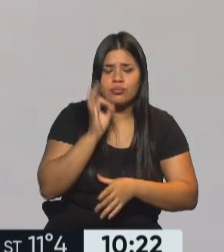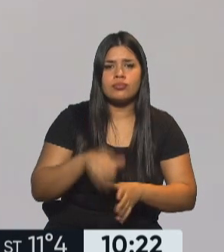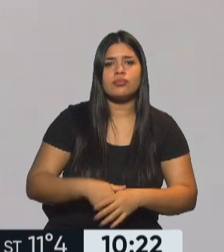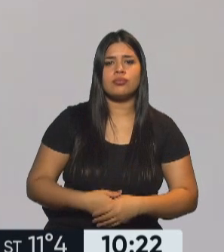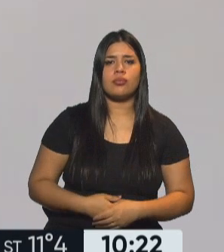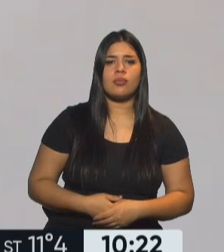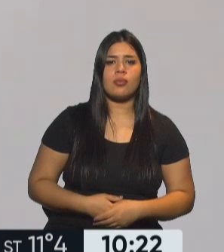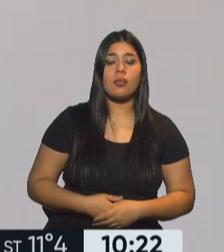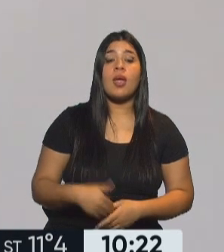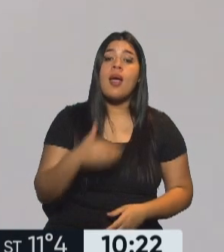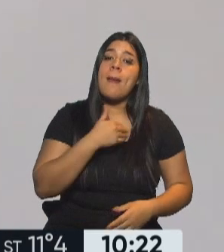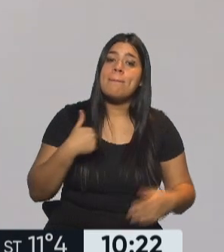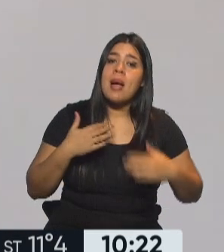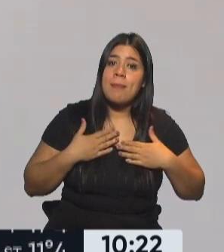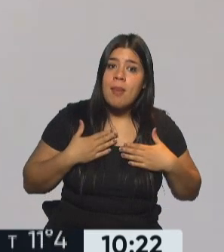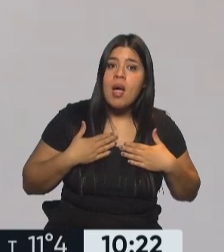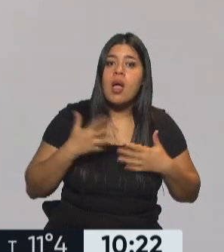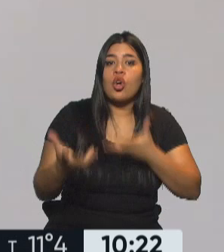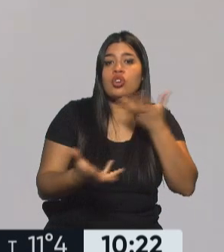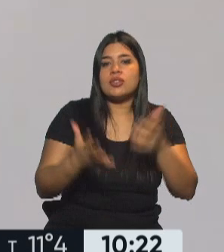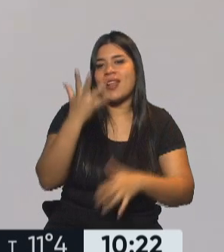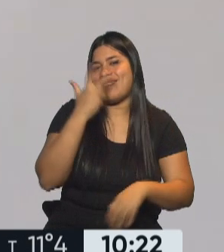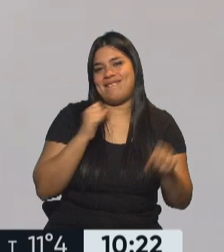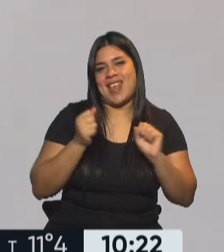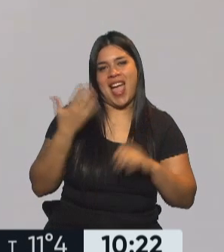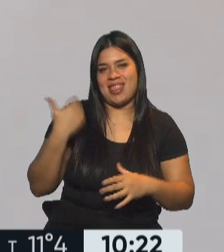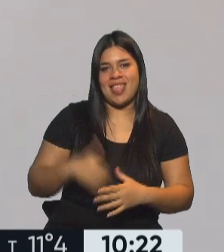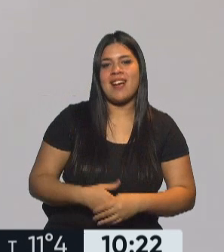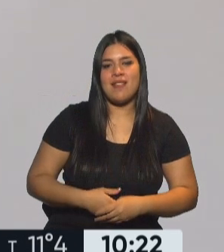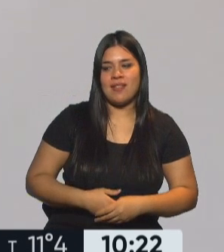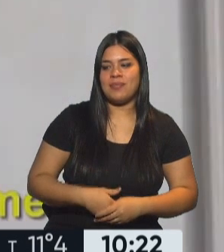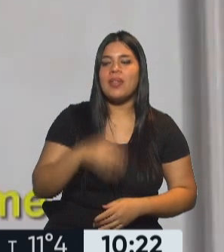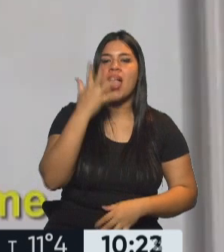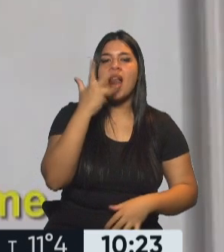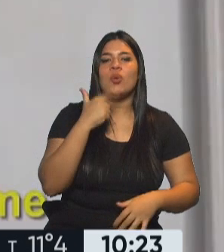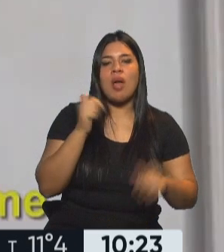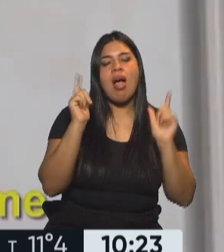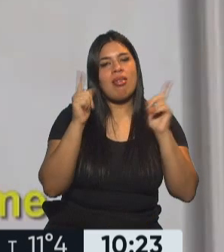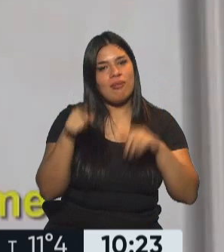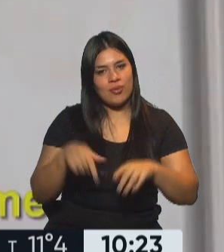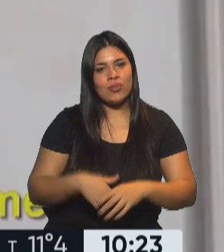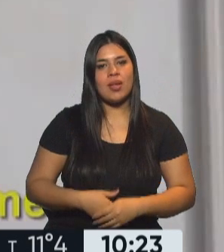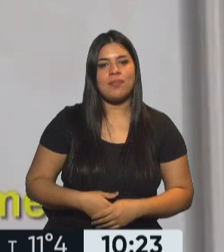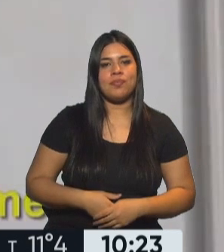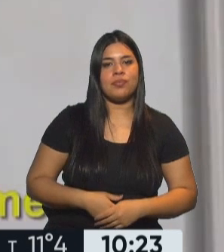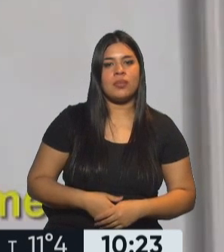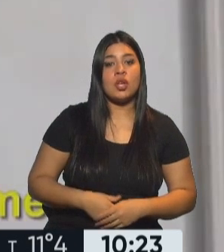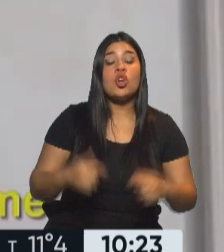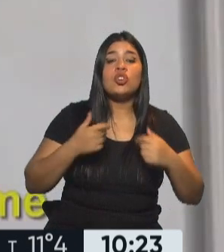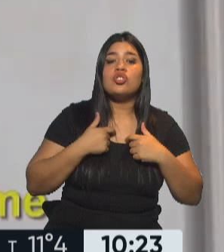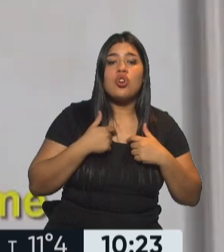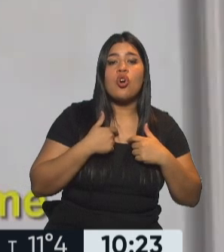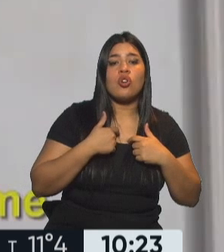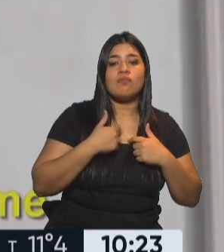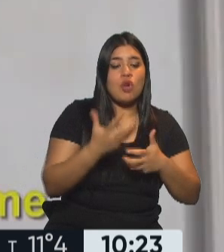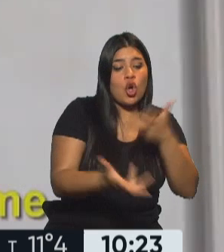A mi mamá le encantaba cocinar, le gustaba mucho, lo disfrutaba. Y cada vez que cocino me acuerdo de